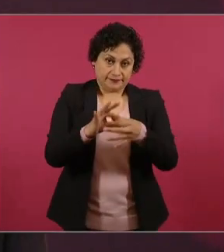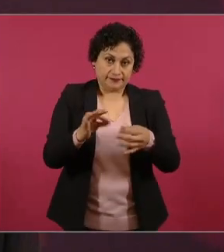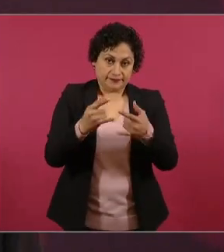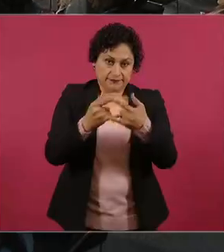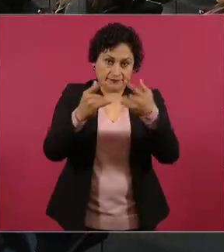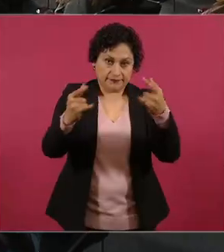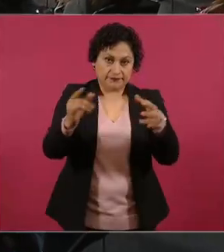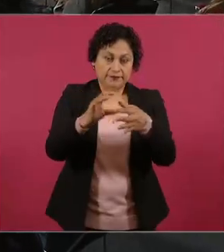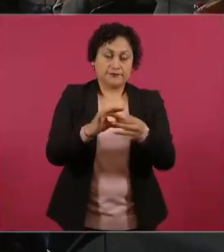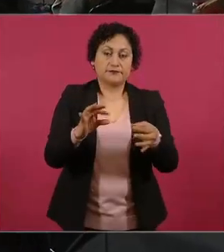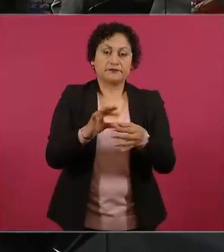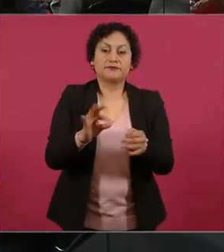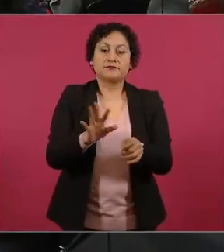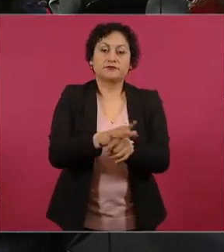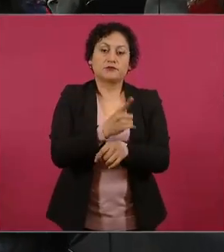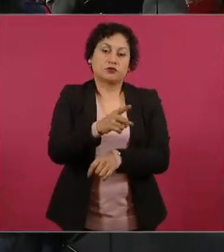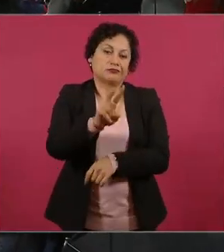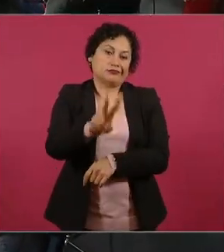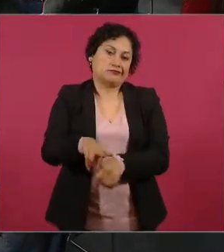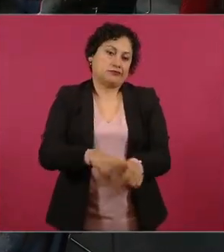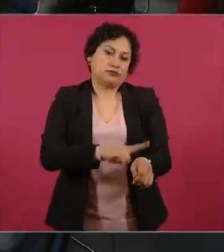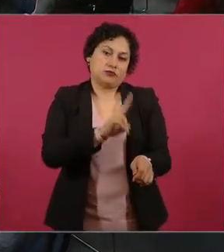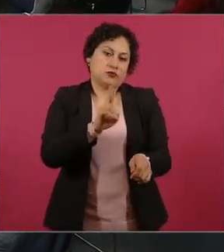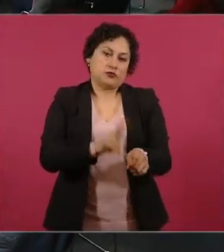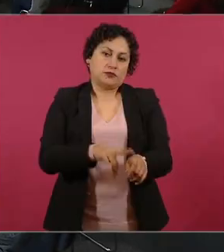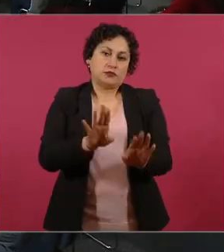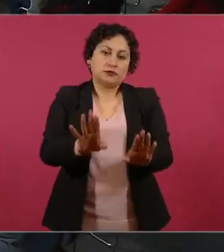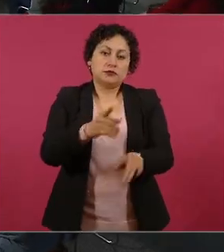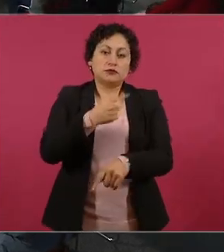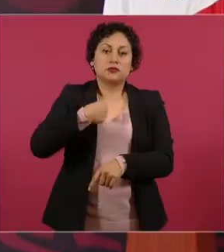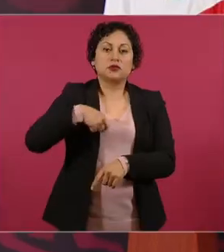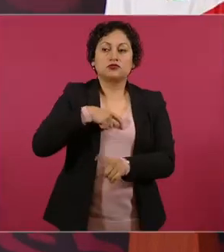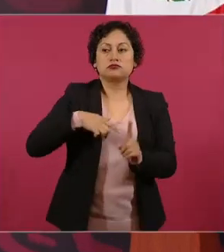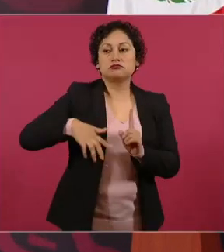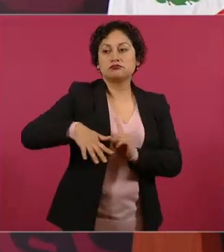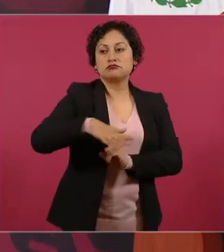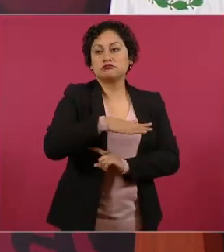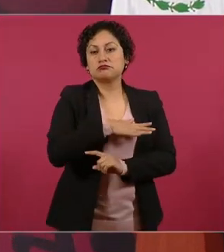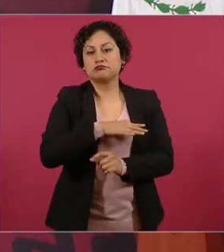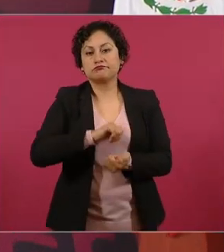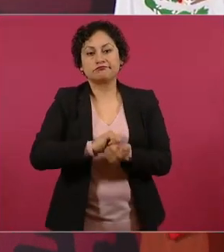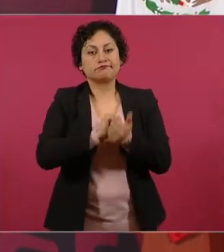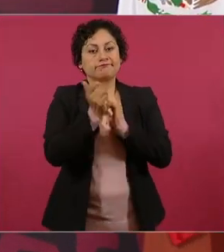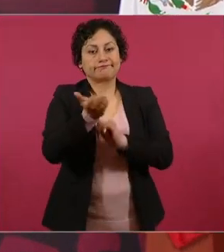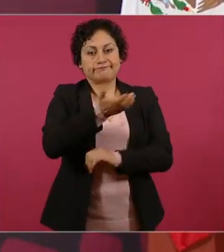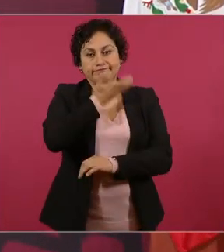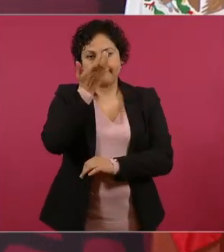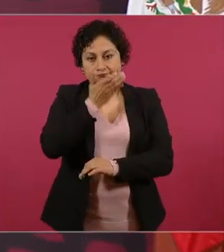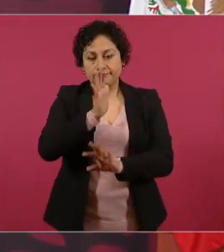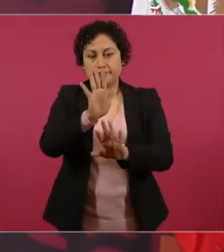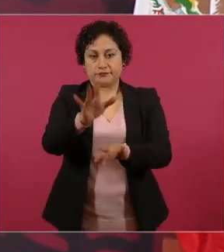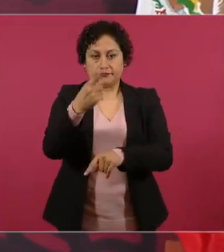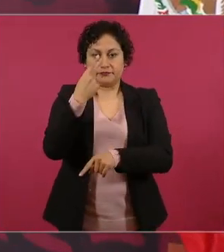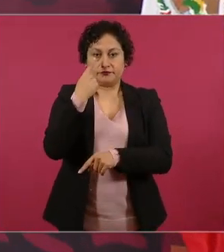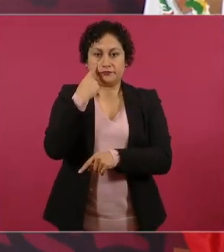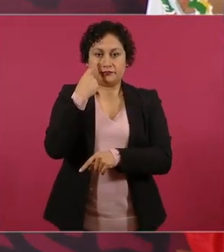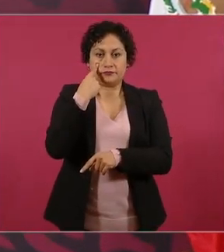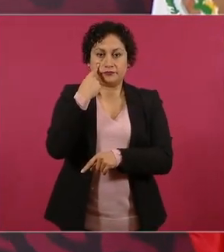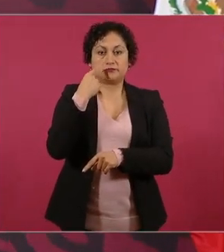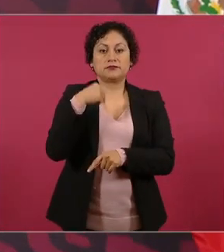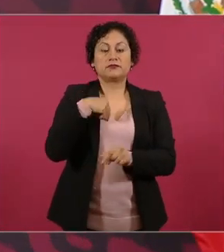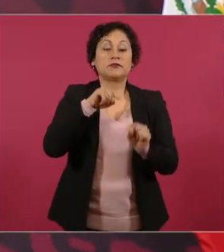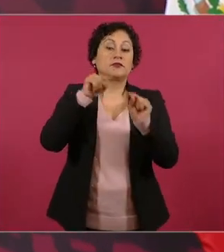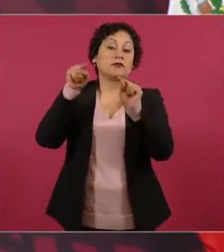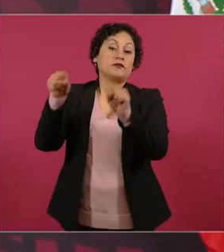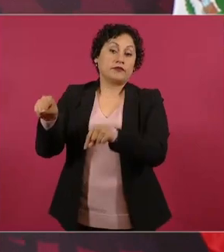normal. Además, tenemos que acostumbrarnos a eso, a vivir así. Estaba en Cancún, nos quedamos a dormir